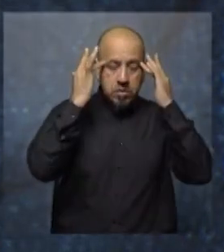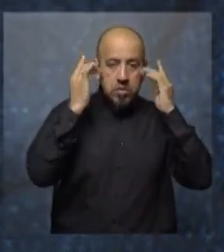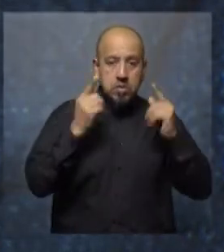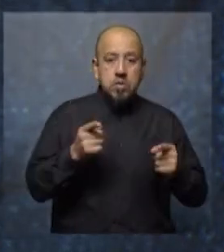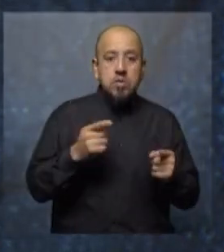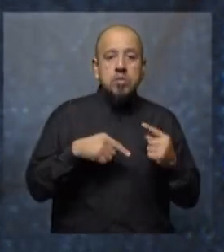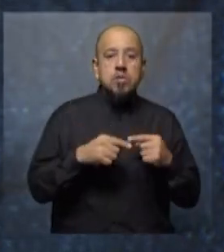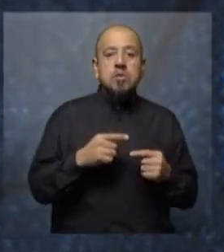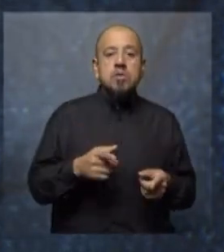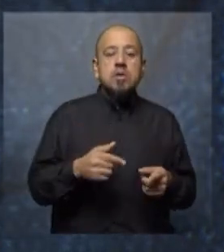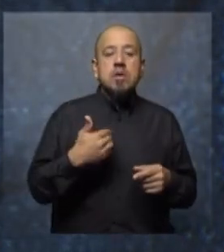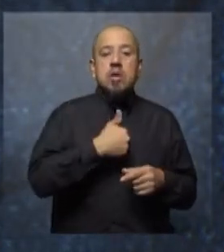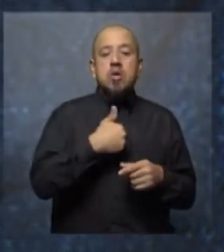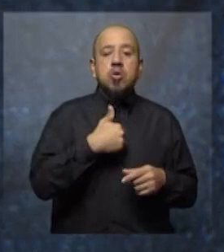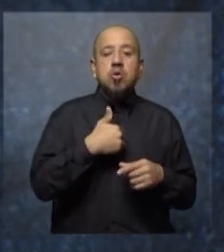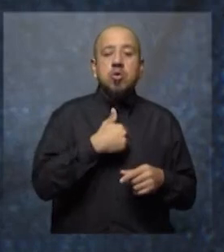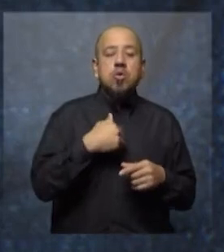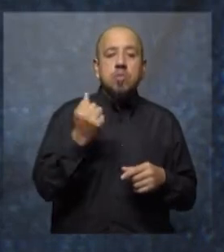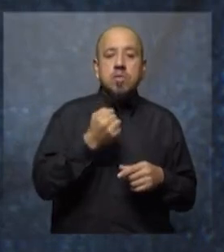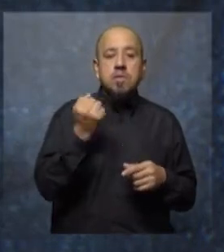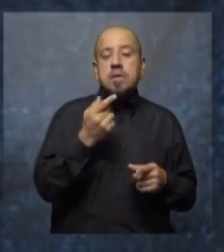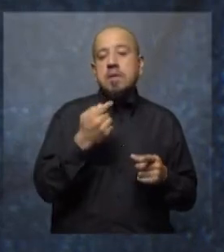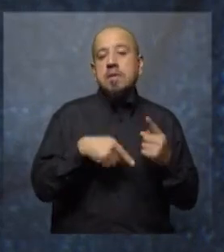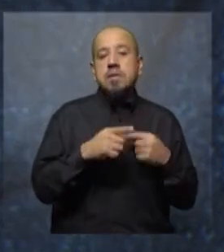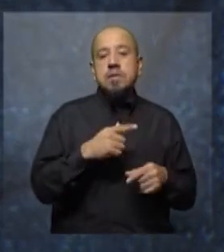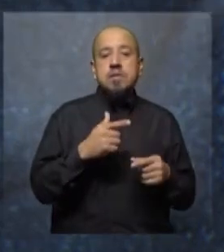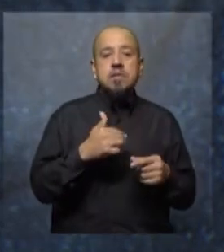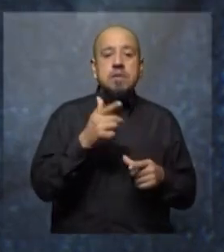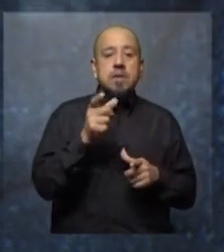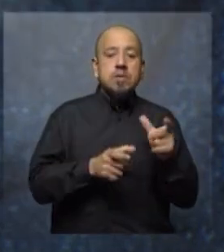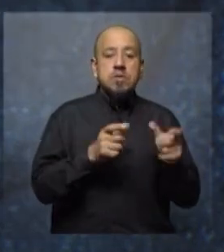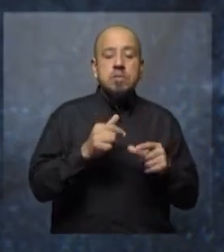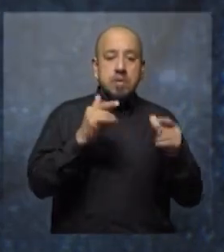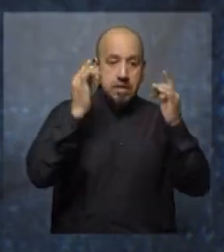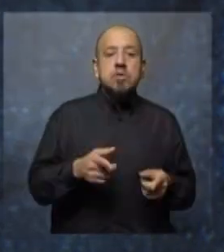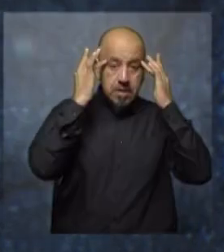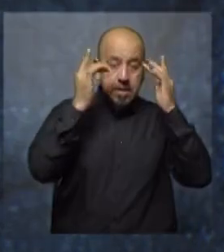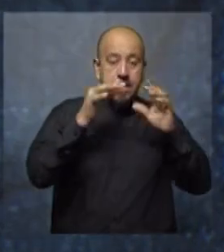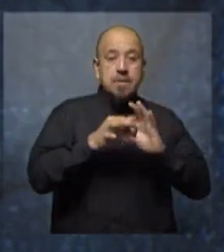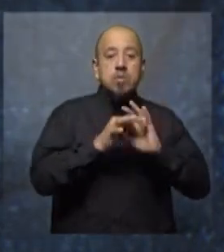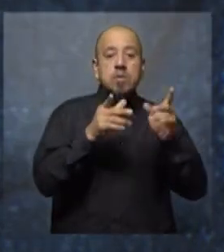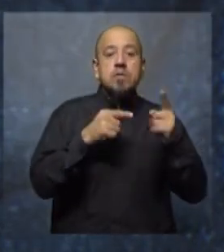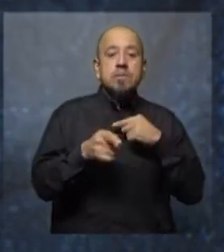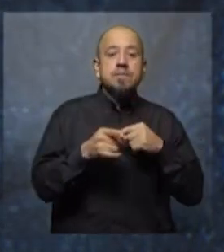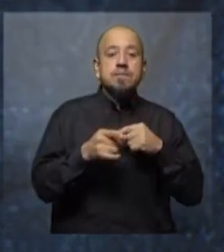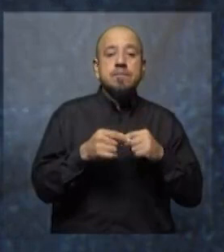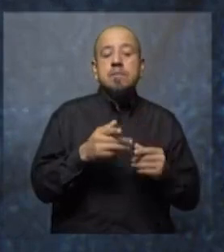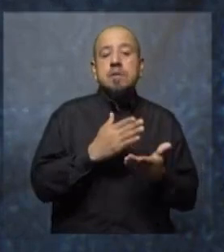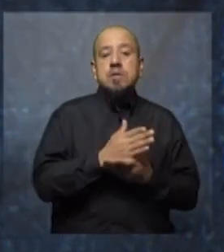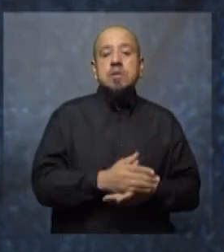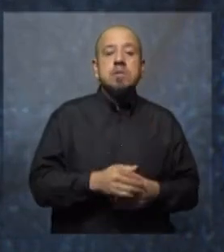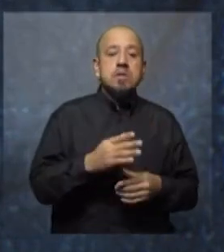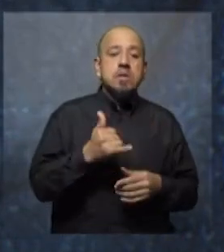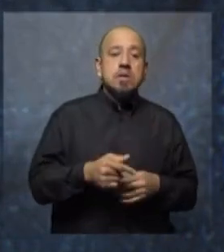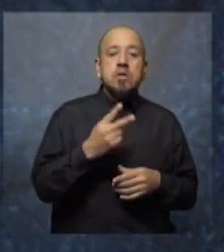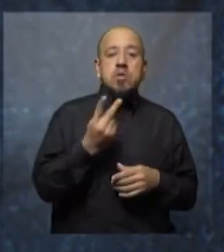la función central de la educación es formar al sujeto para la democracia y esto siempre tiene dos caminos